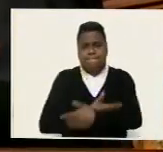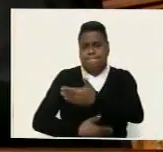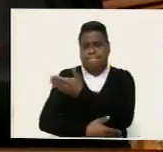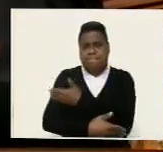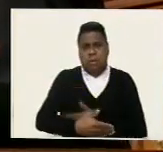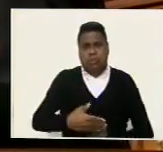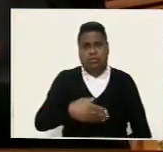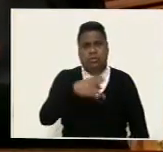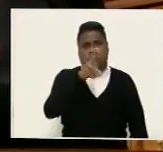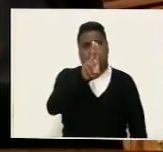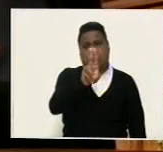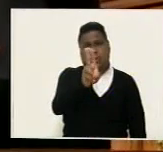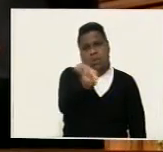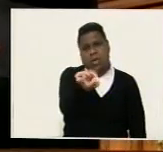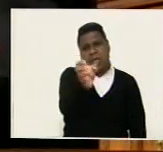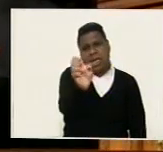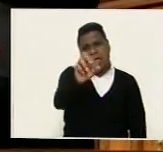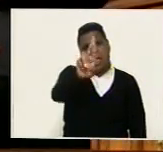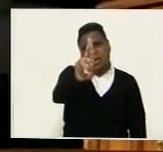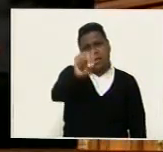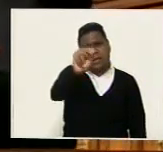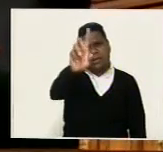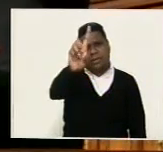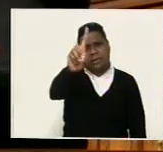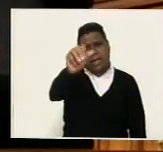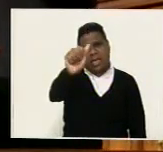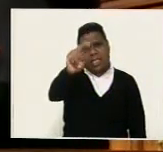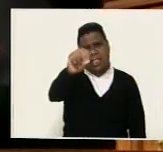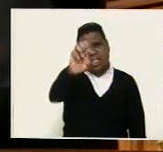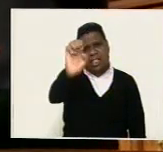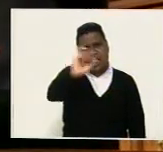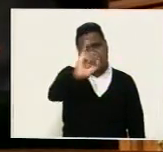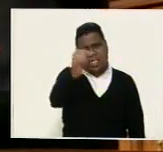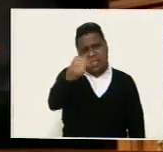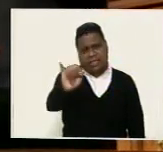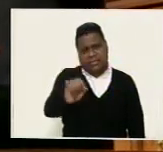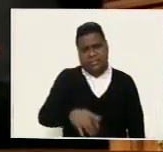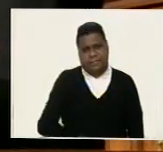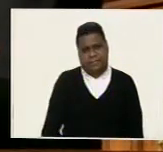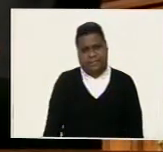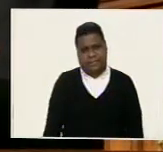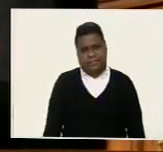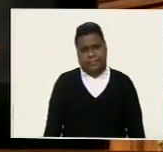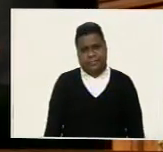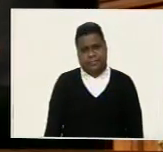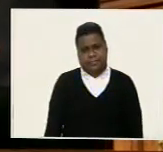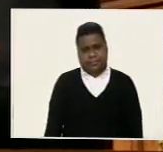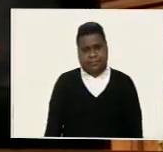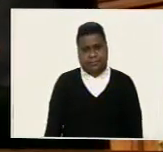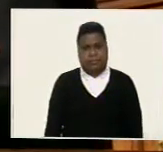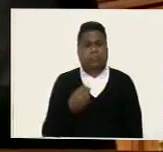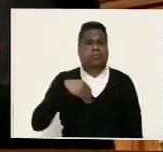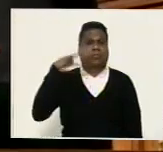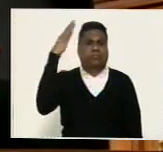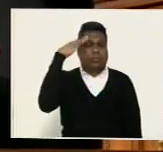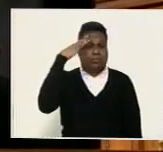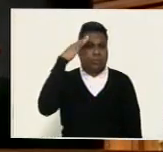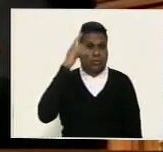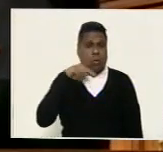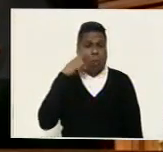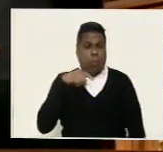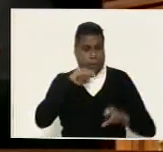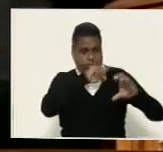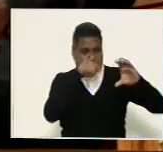a Castro. Sin embargo, cuando supo la causa, el Mocho Hernández salió de las catacumbas